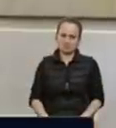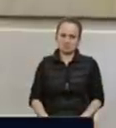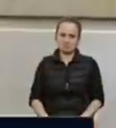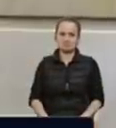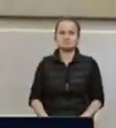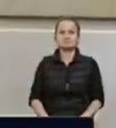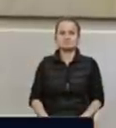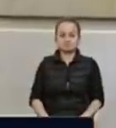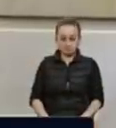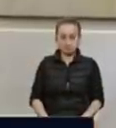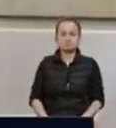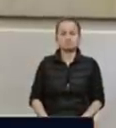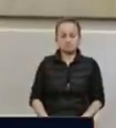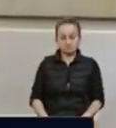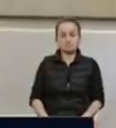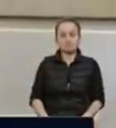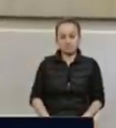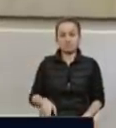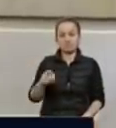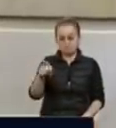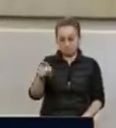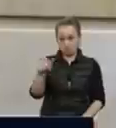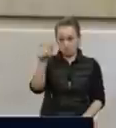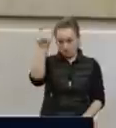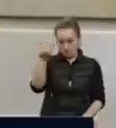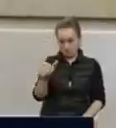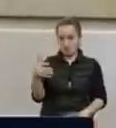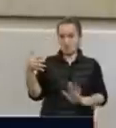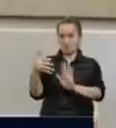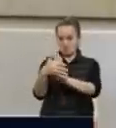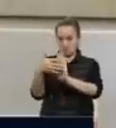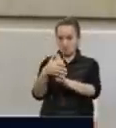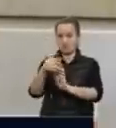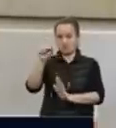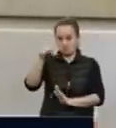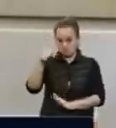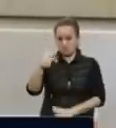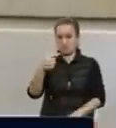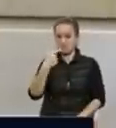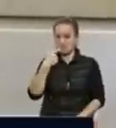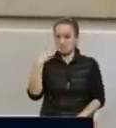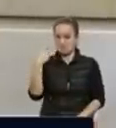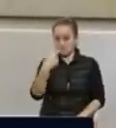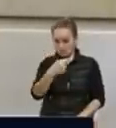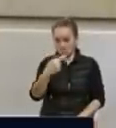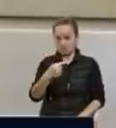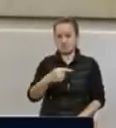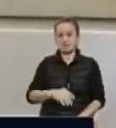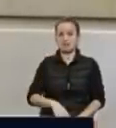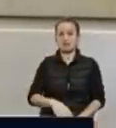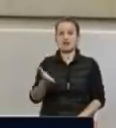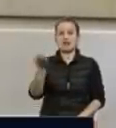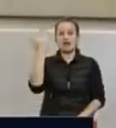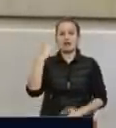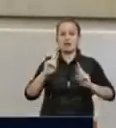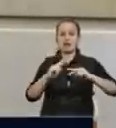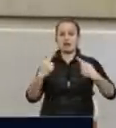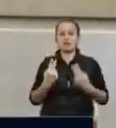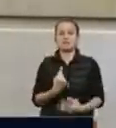Y lo afirmaba inclusive con los señores comandantes la primera vez que nos reunimos.